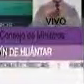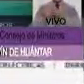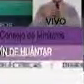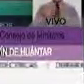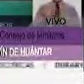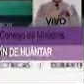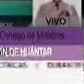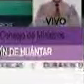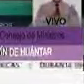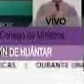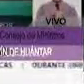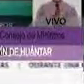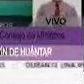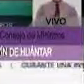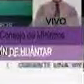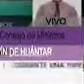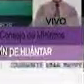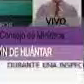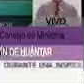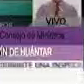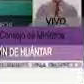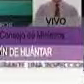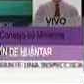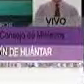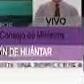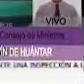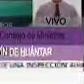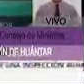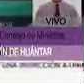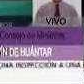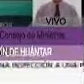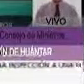responsabilidad de estas personas.